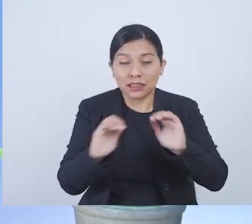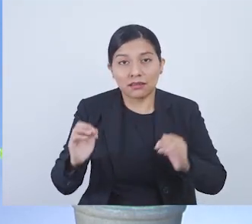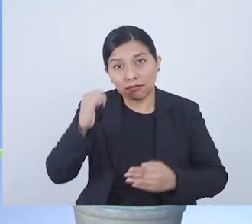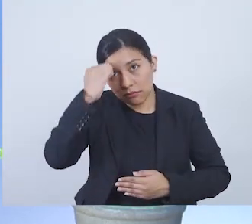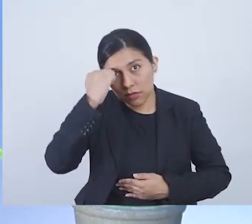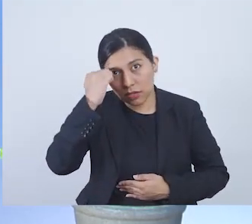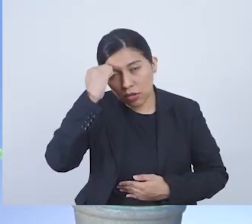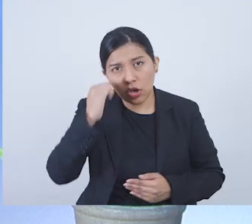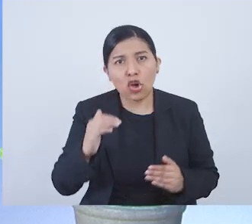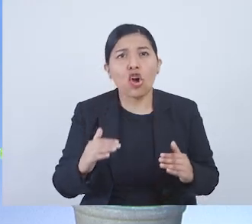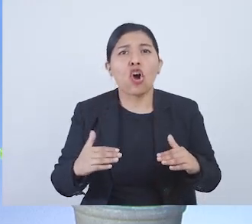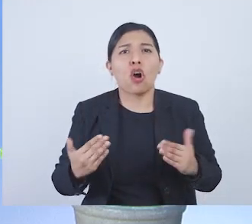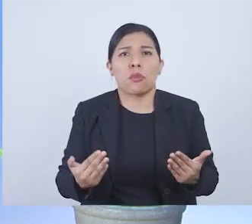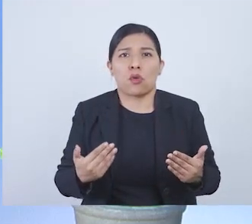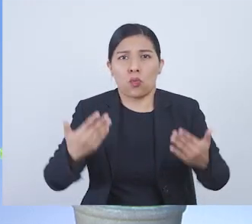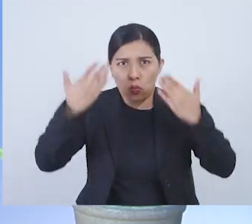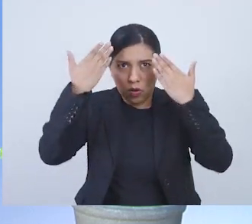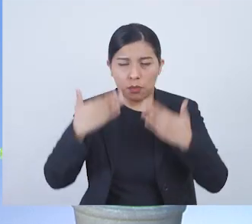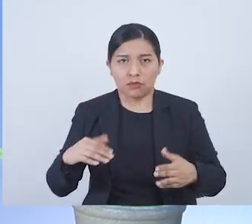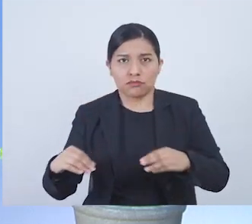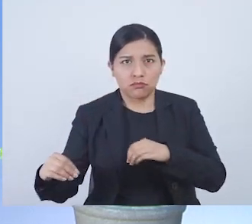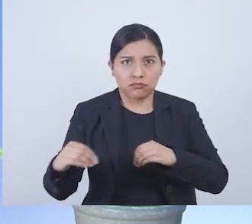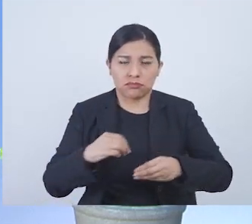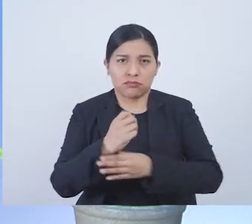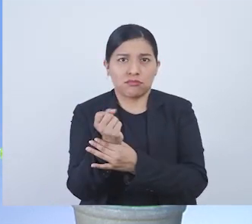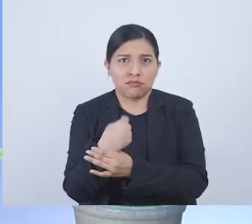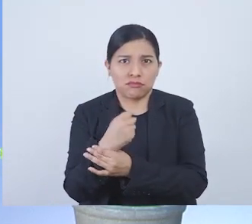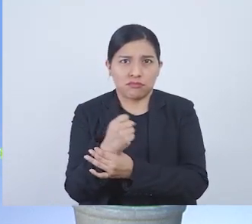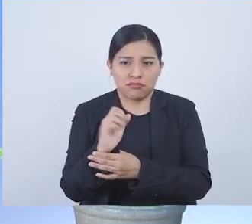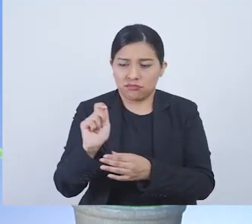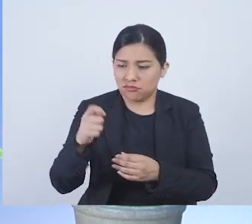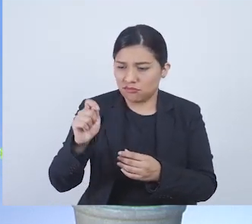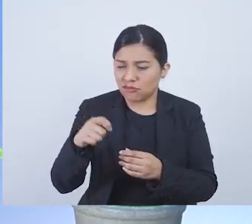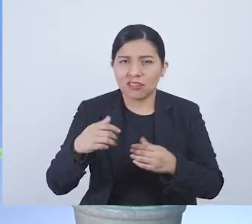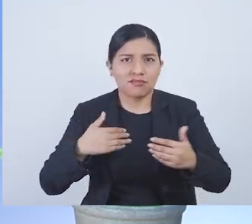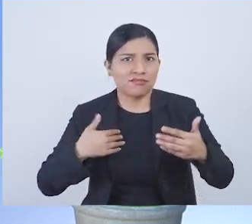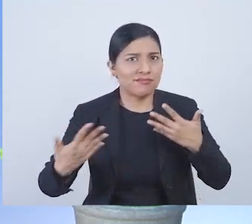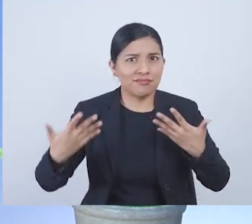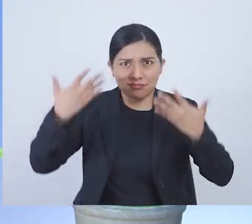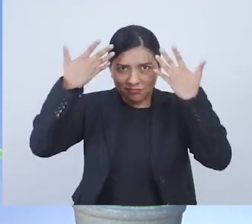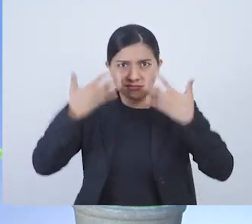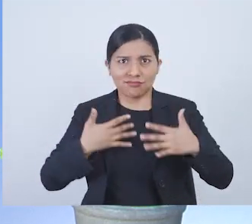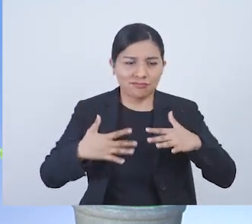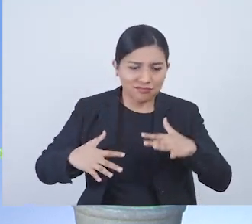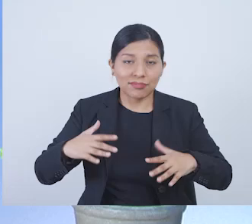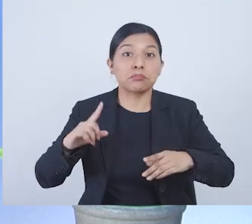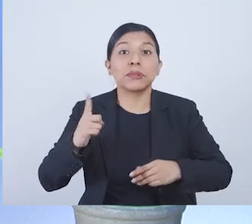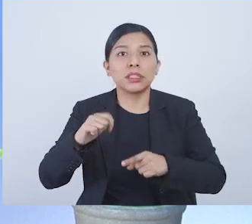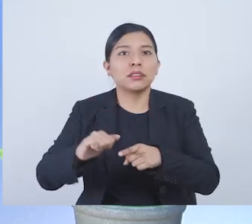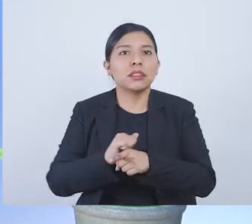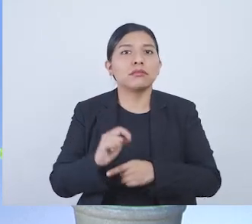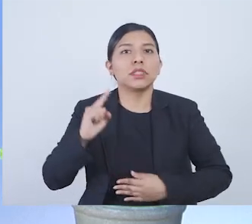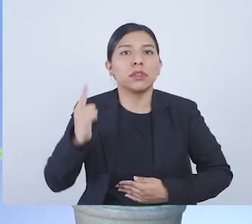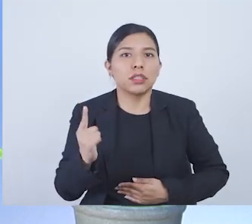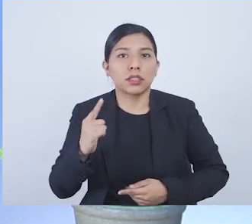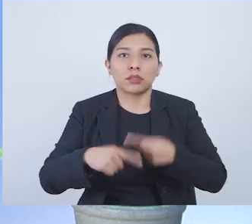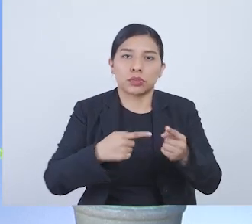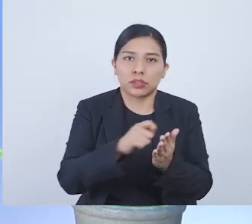aspecto global, la coordinación dinámica general, su equilibrio, su estado de tono, pero a través del